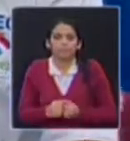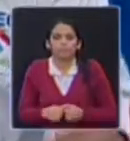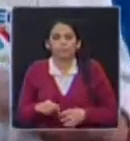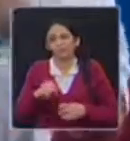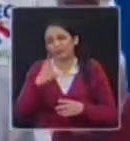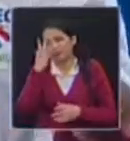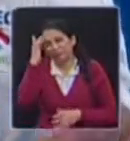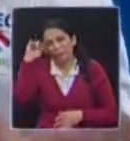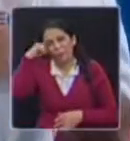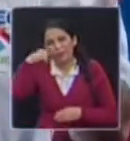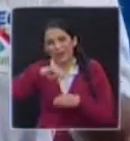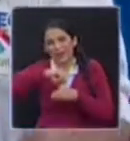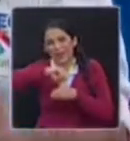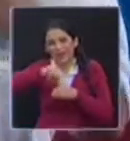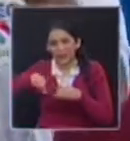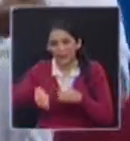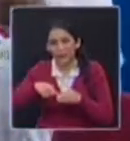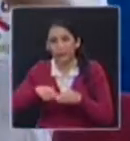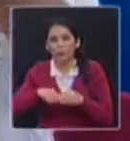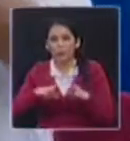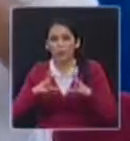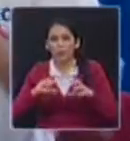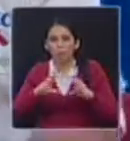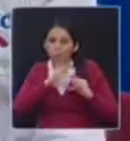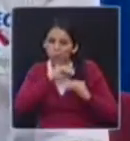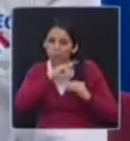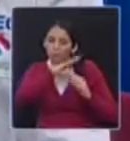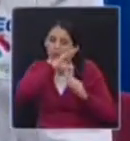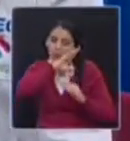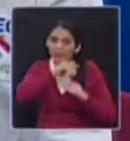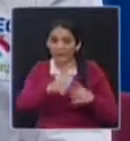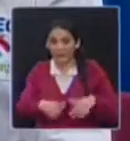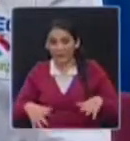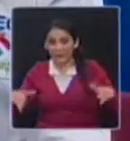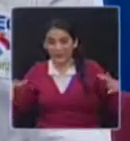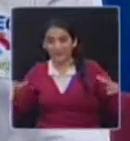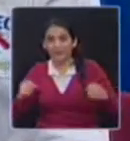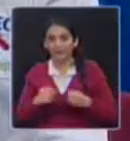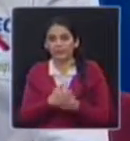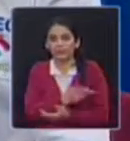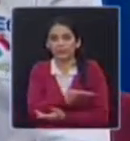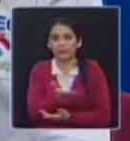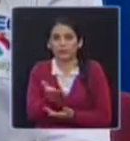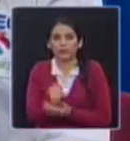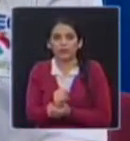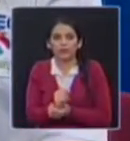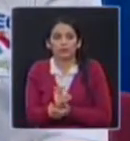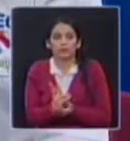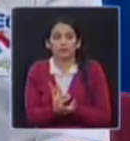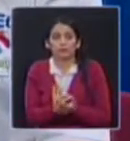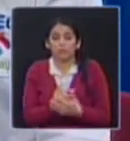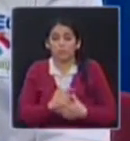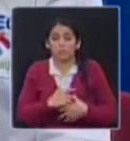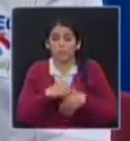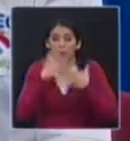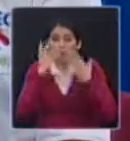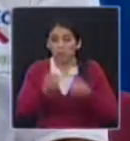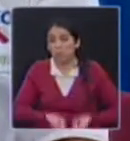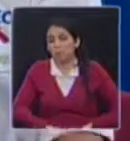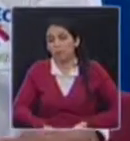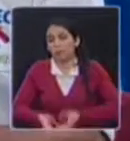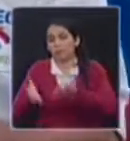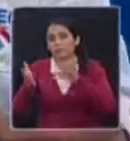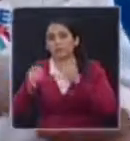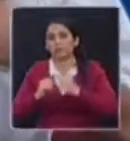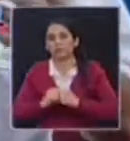atún, colchones, etcétera. Me refiero a los simpatizantes de la candidatura oficialista.